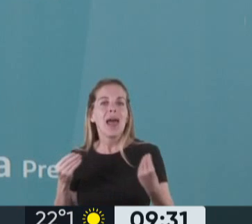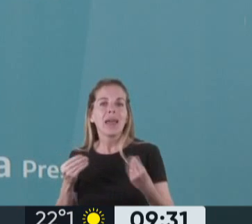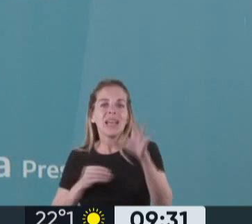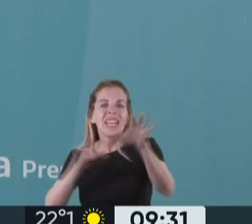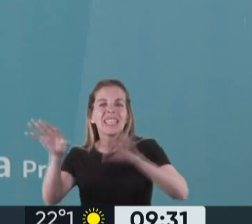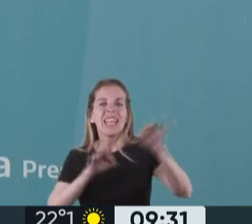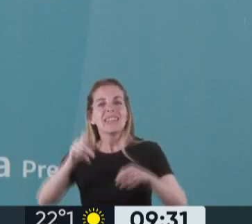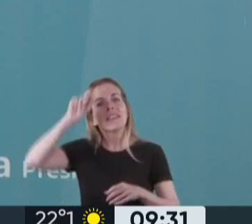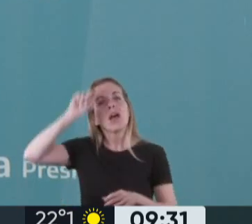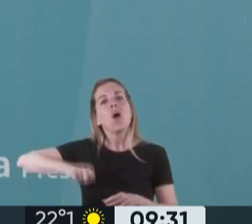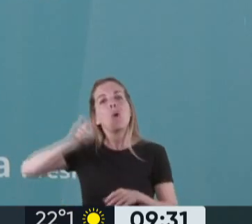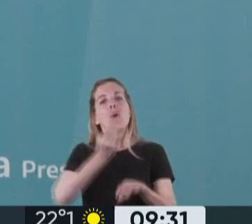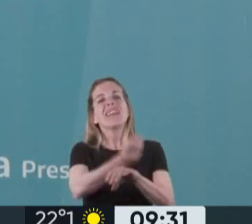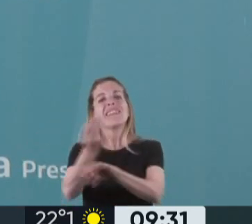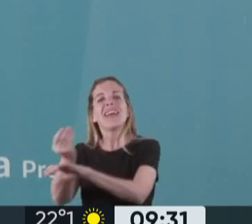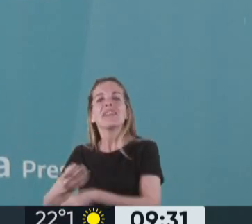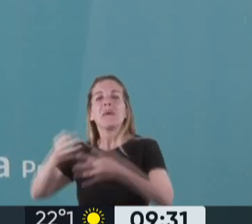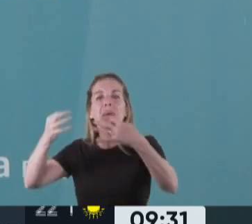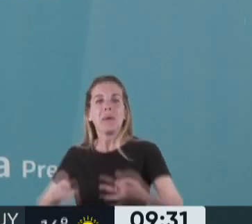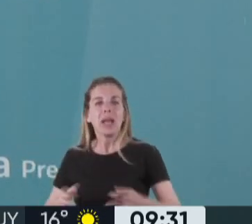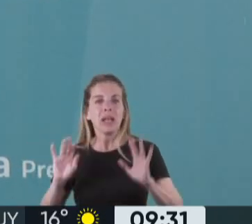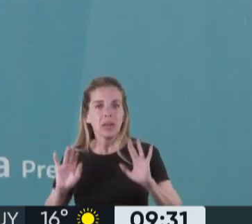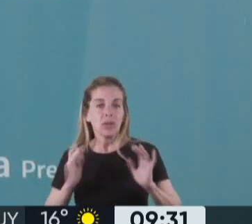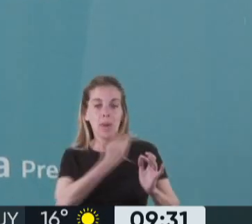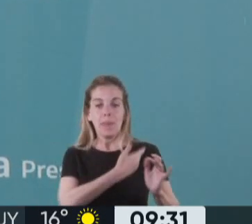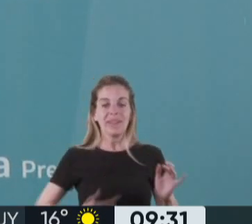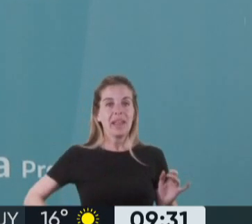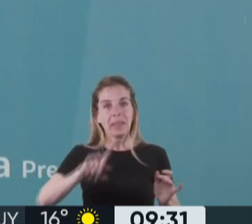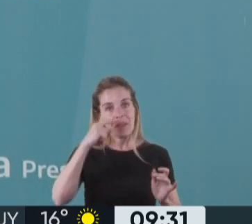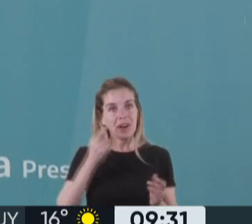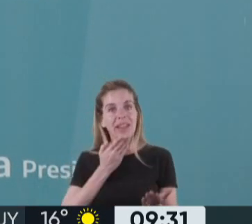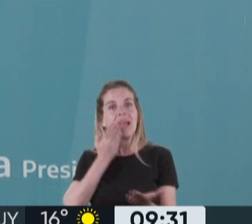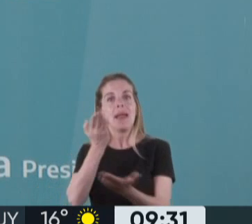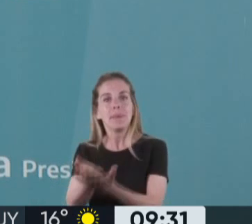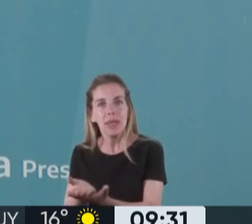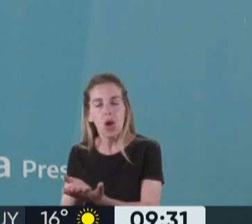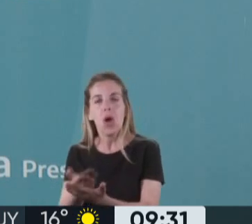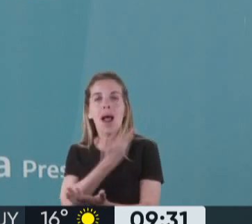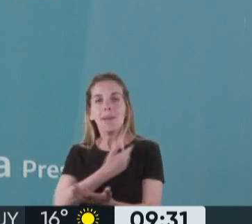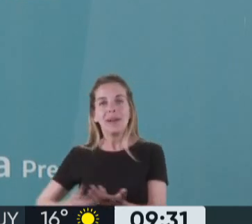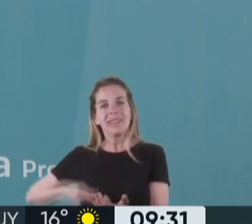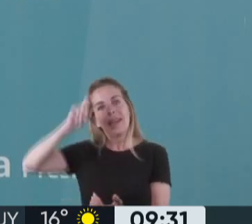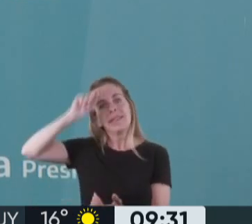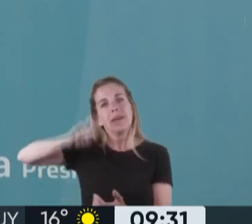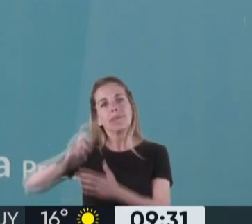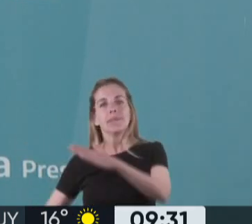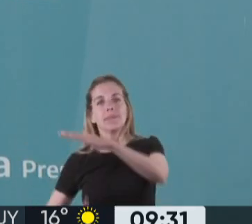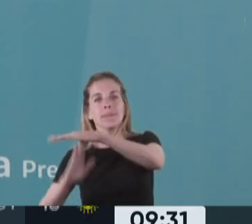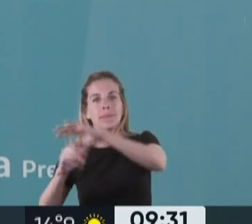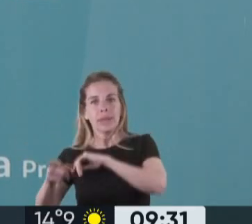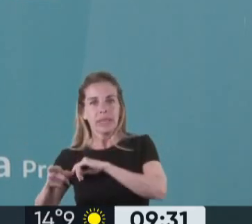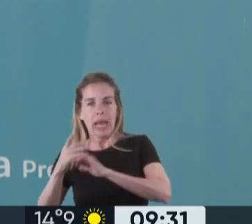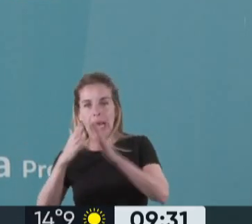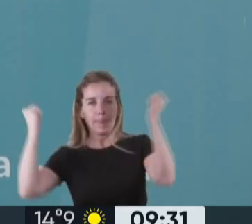tienen que ser nombrados en la Cámara Federal. Y el presidente le pidió al presidente de la Corte Suprema, que tan rápidamente ocupó el